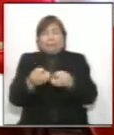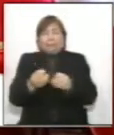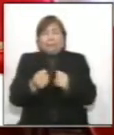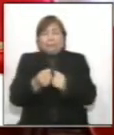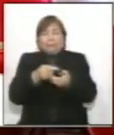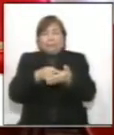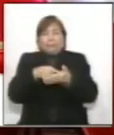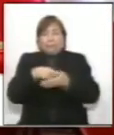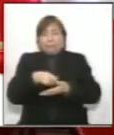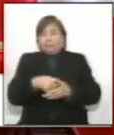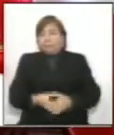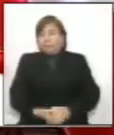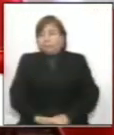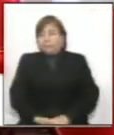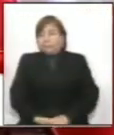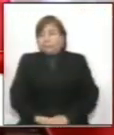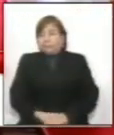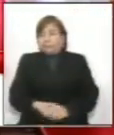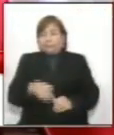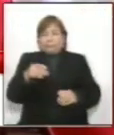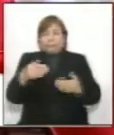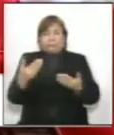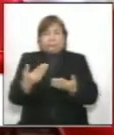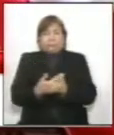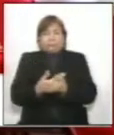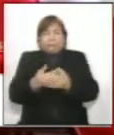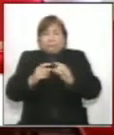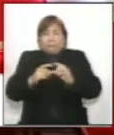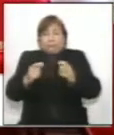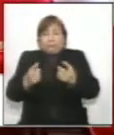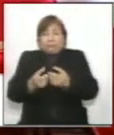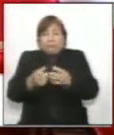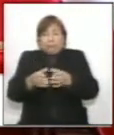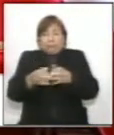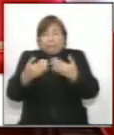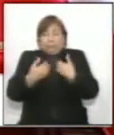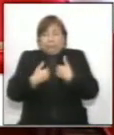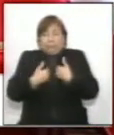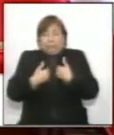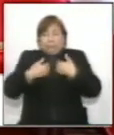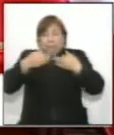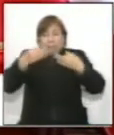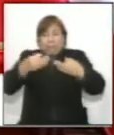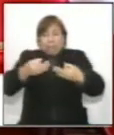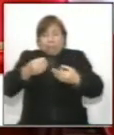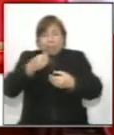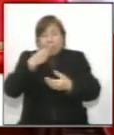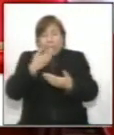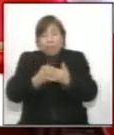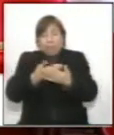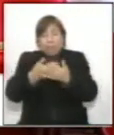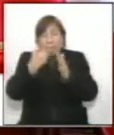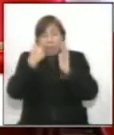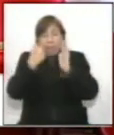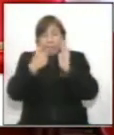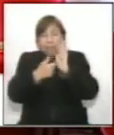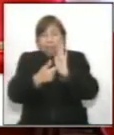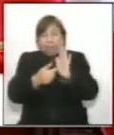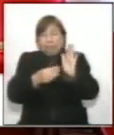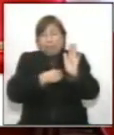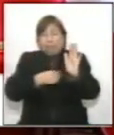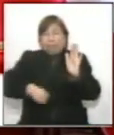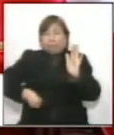exijo que este nuevo gabinete tenga ese expertise de las personas que vengan como ministros de los